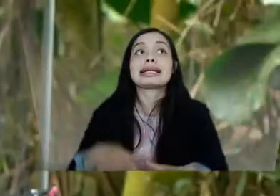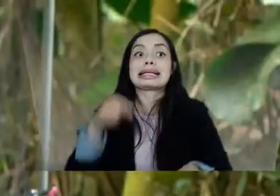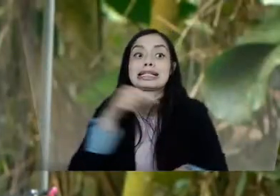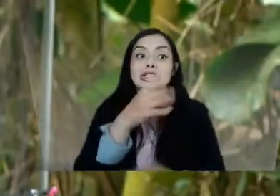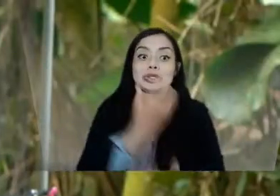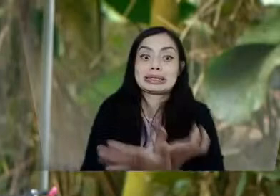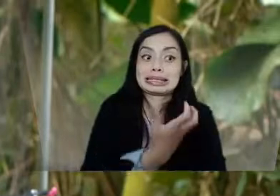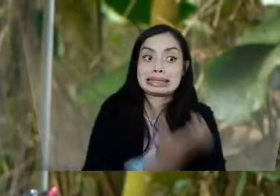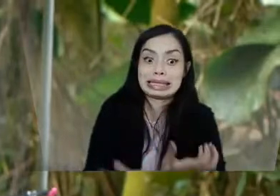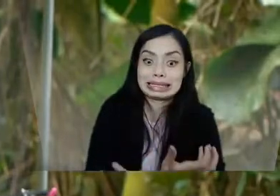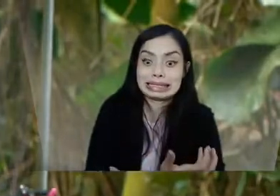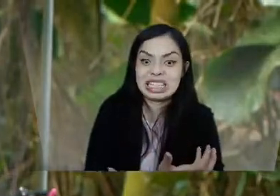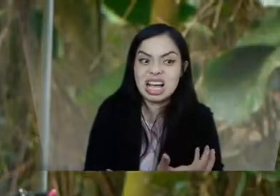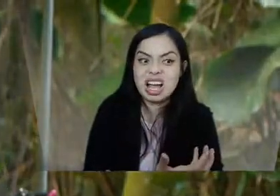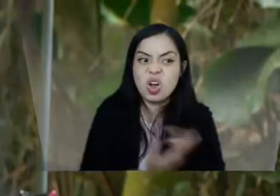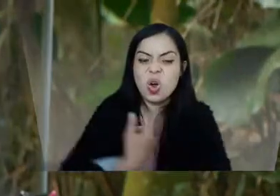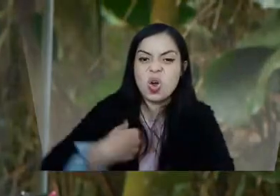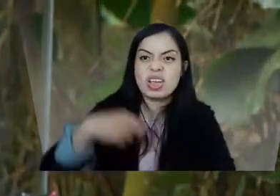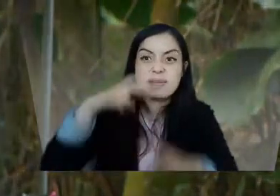nosotros.